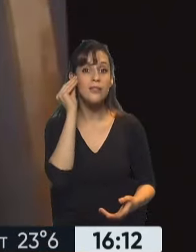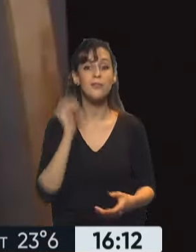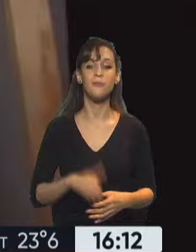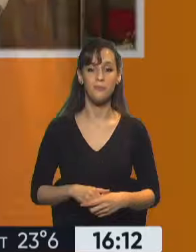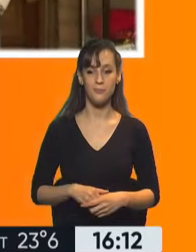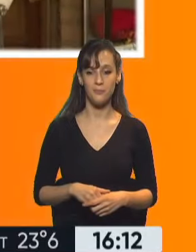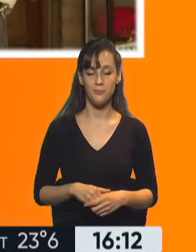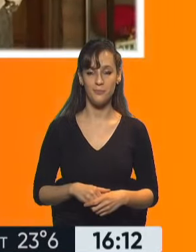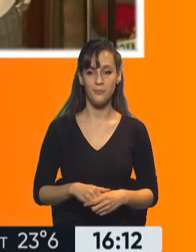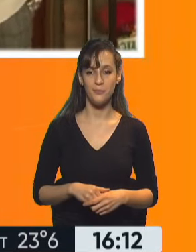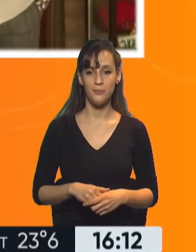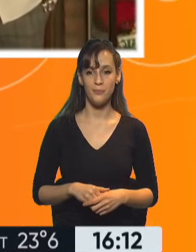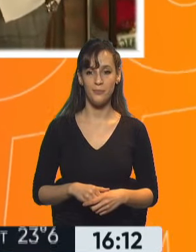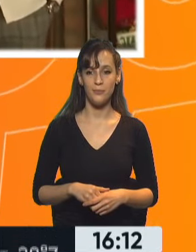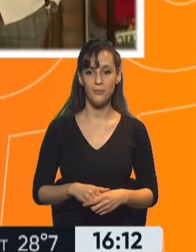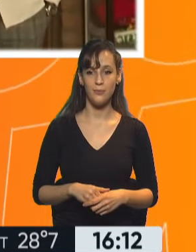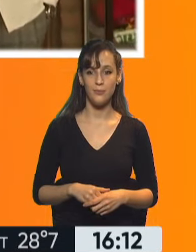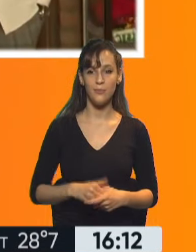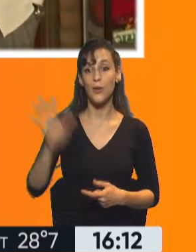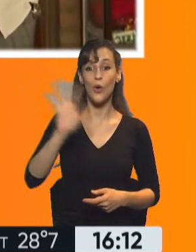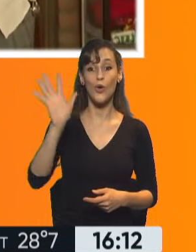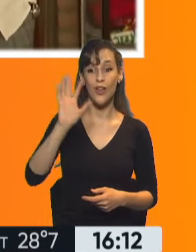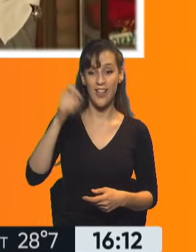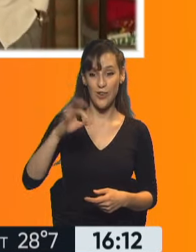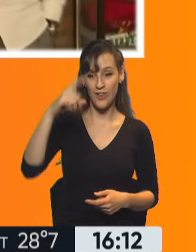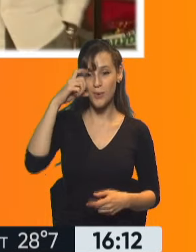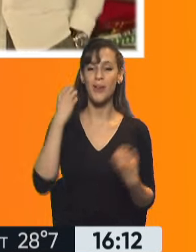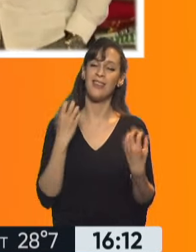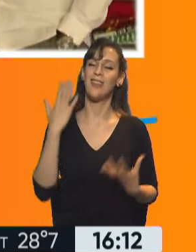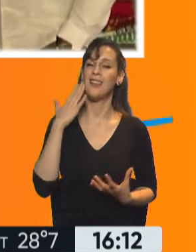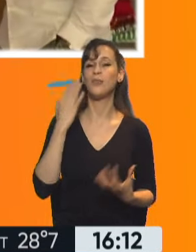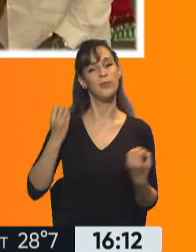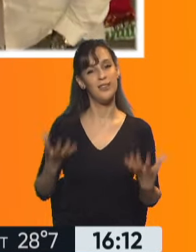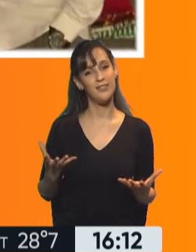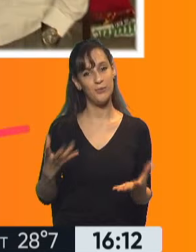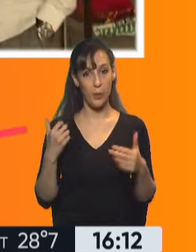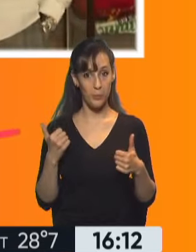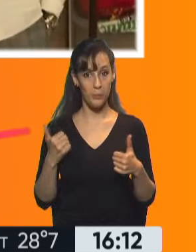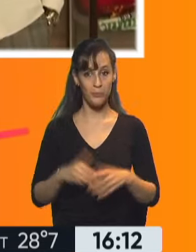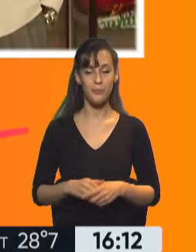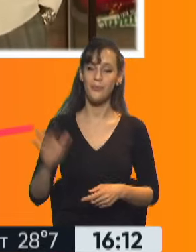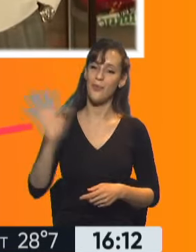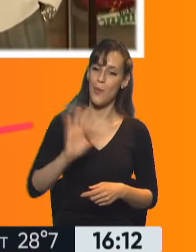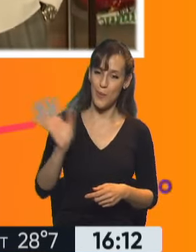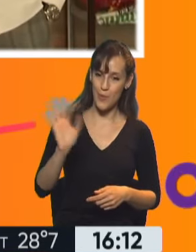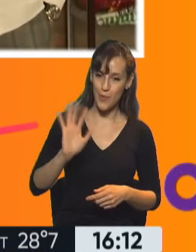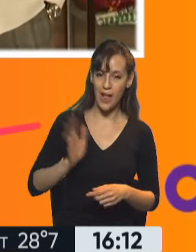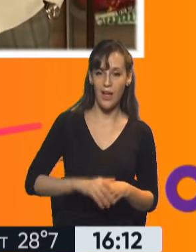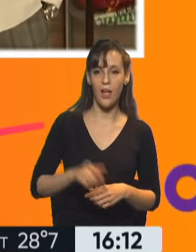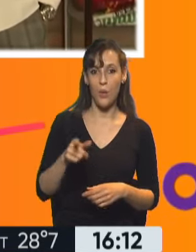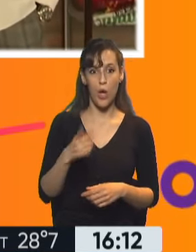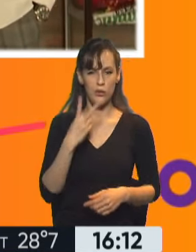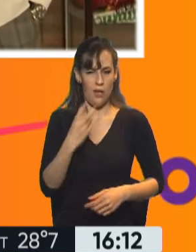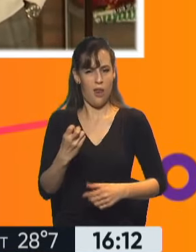Estoy volviendo al pago. Hola, novia querida, buenas tardes, ¿cómo estás? ¿Todo bien? Hola, pero qué